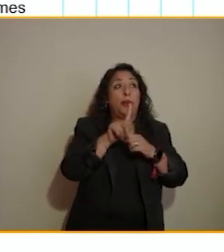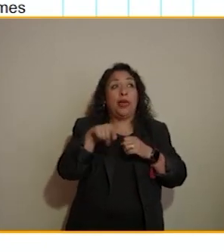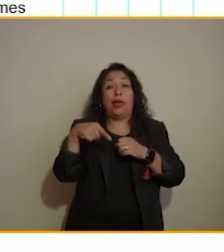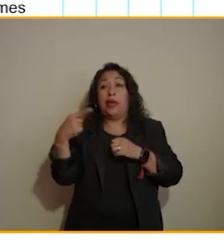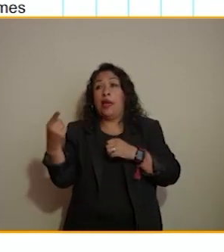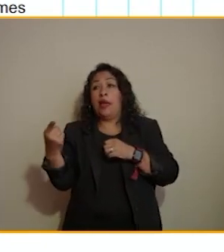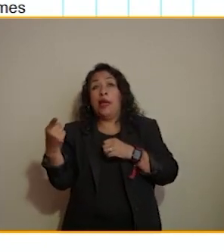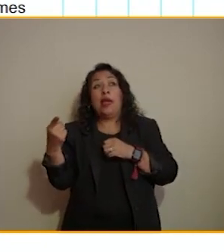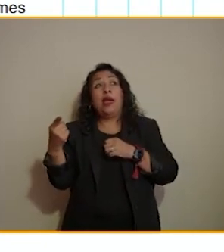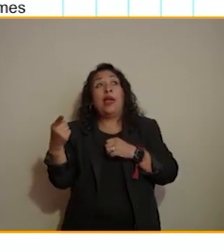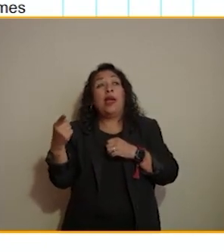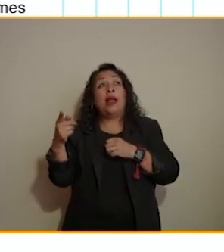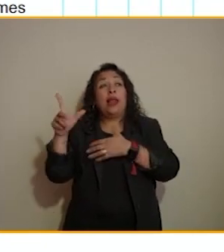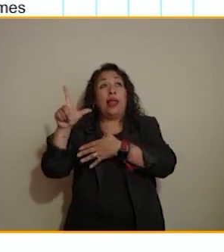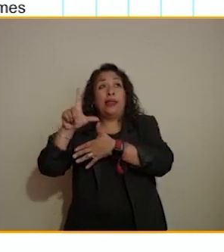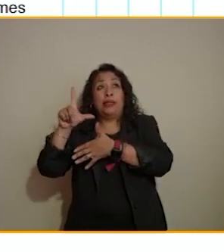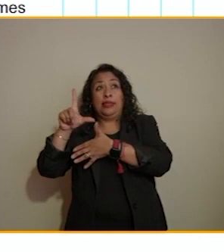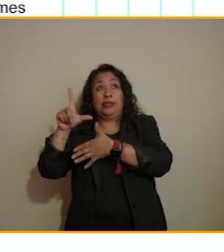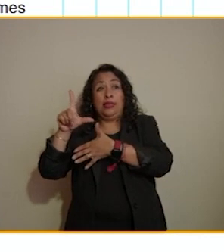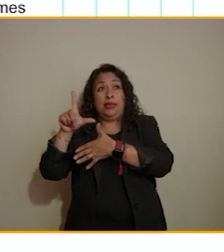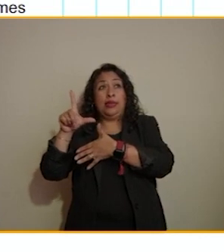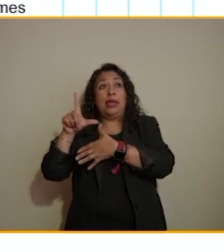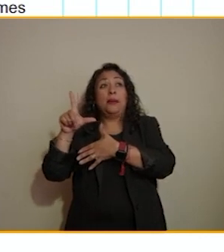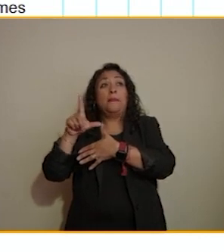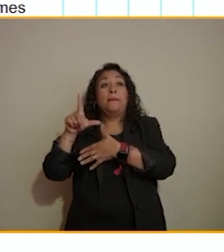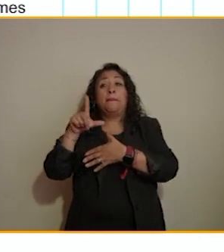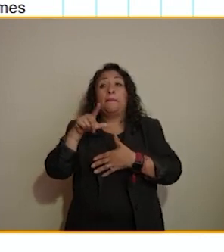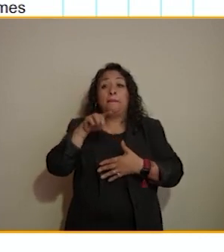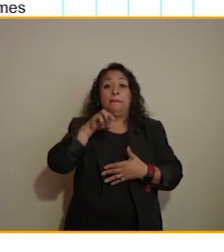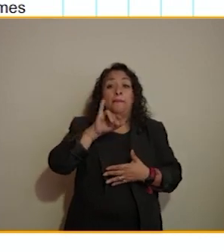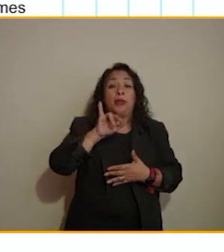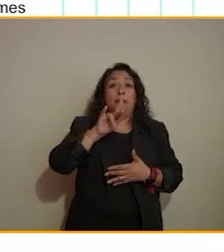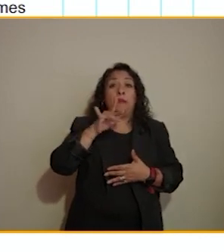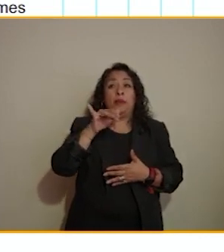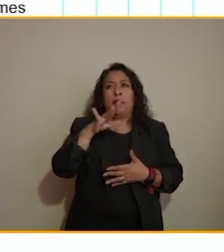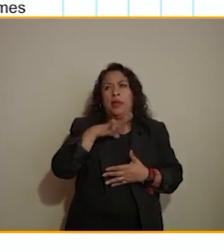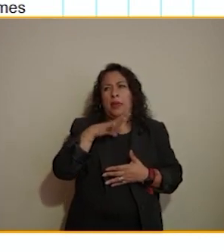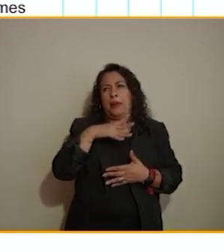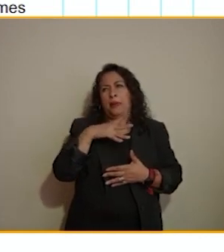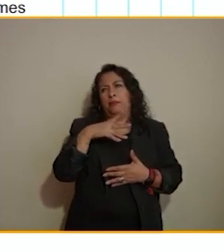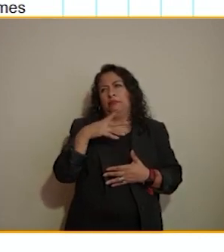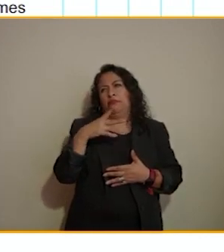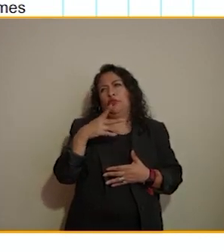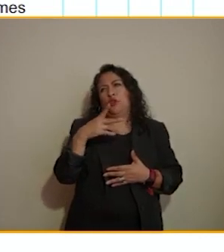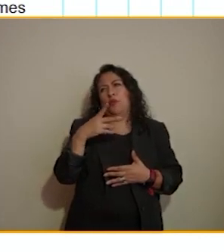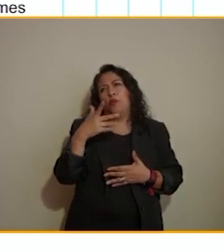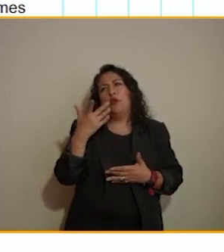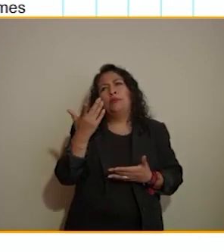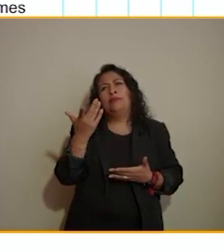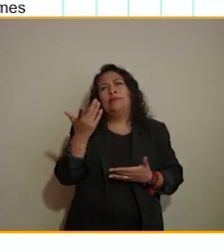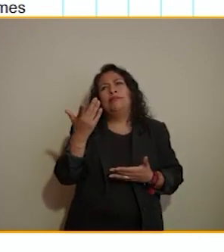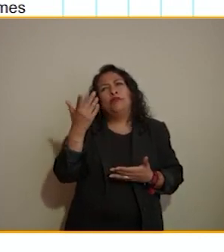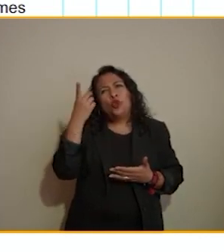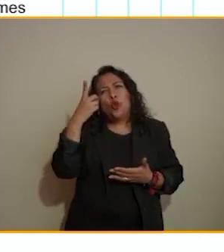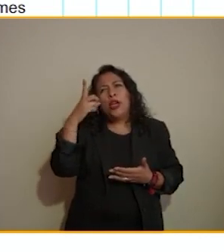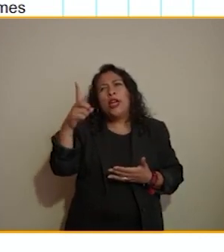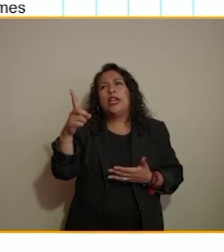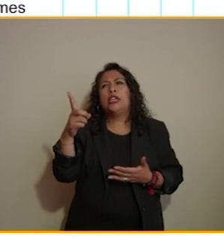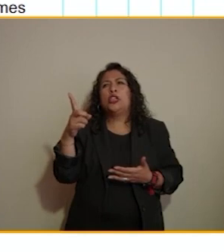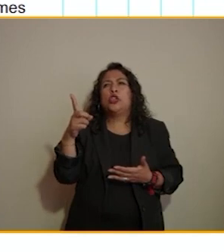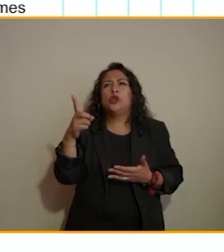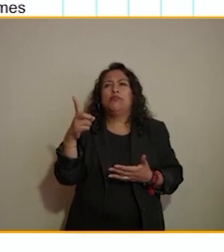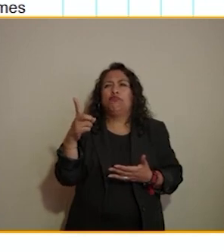gráfico que tenemos que dice América Latina, las MIPYMES que producen bienes personalizados en series pequeñas y de